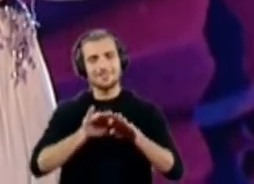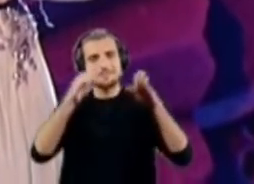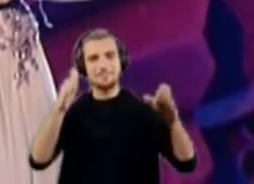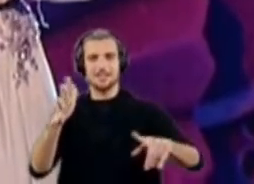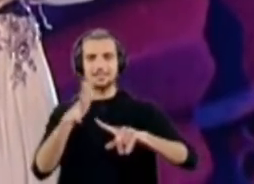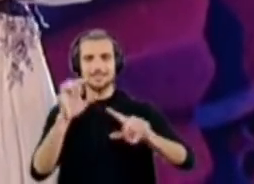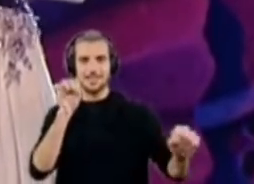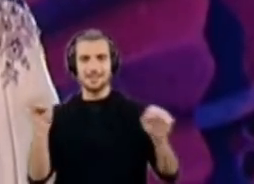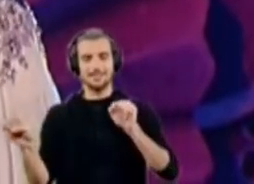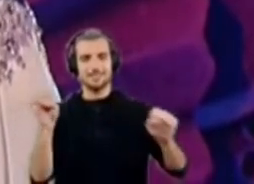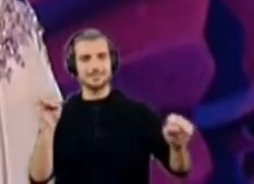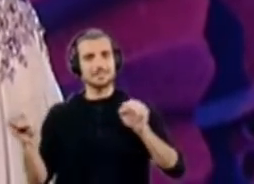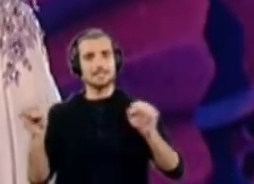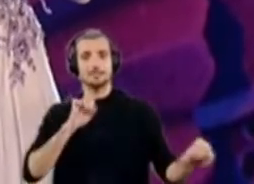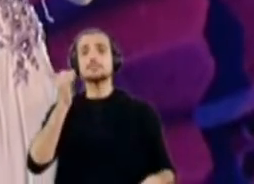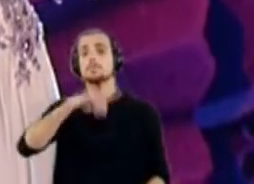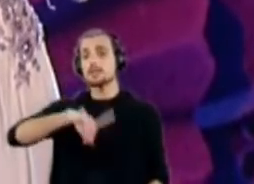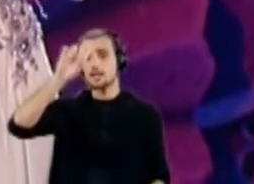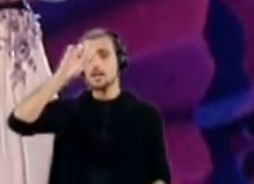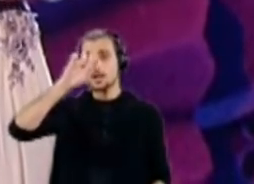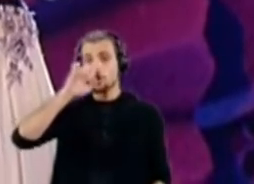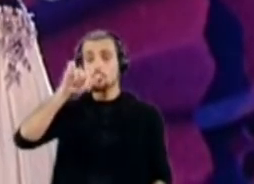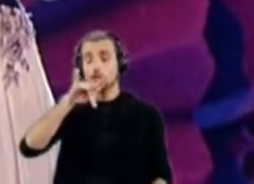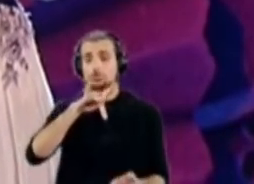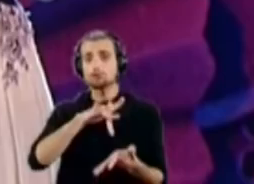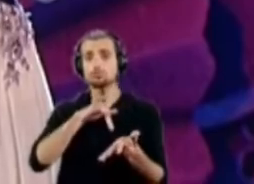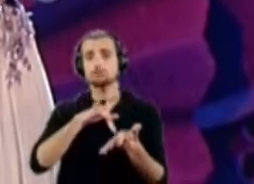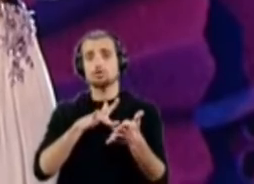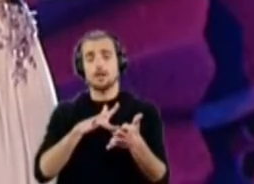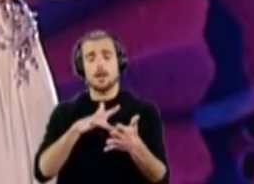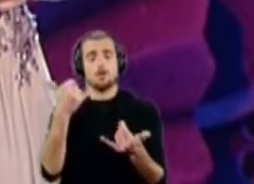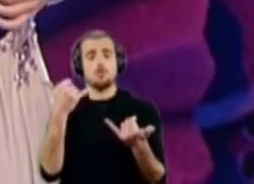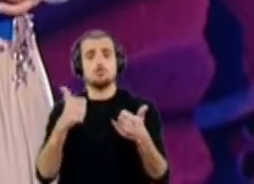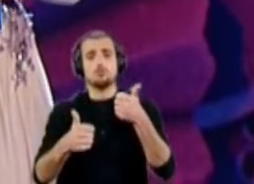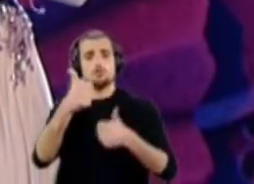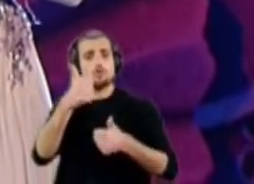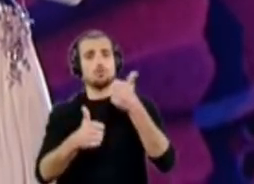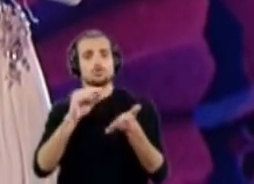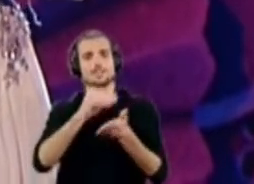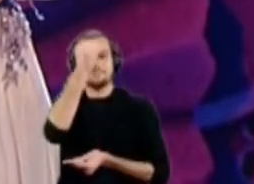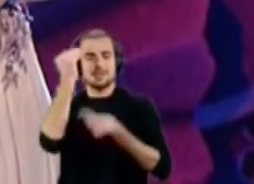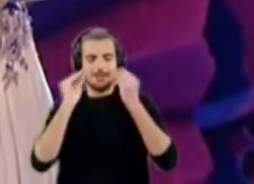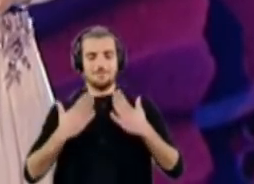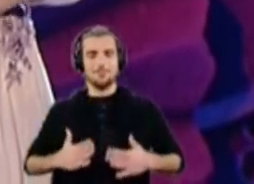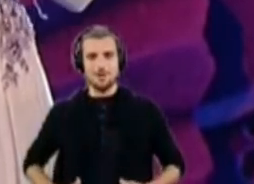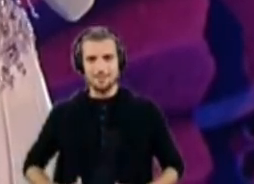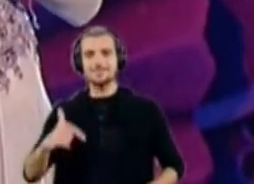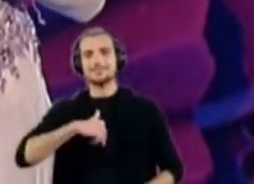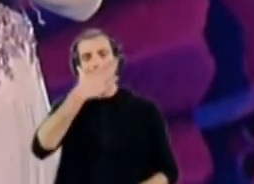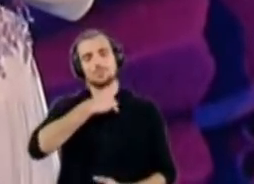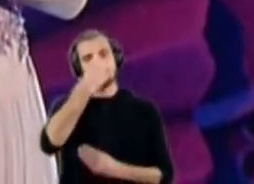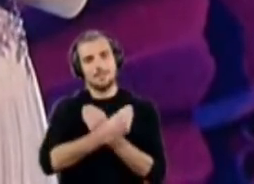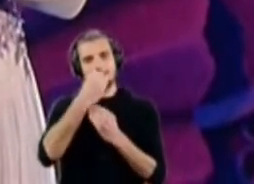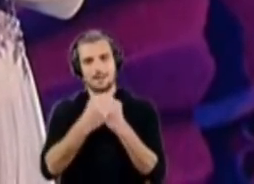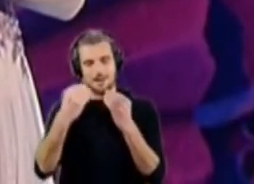Parque de Santa Catalina. Recordemos, en este concurso de maquillaje corporal del Carnaval de Las Palmas de Gran Canaria, y lo